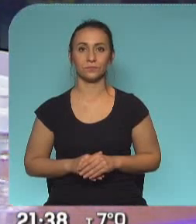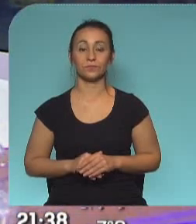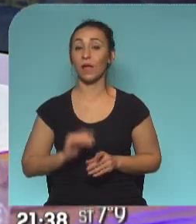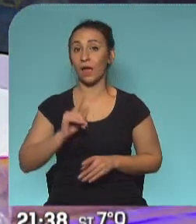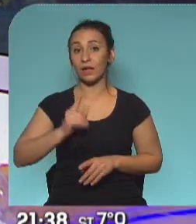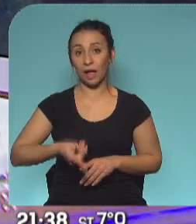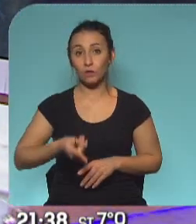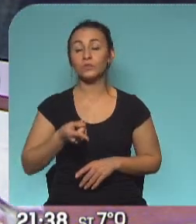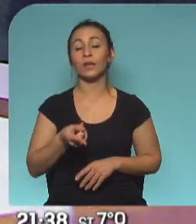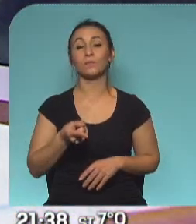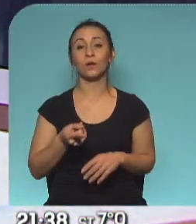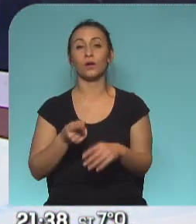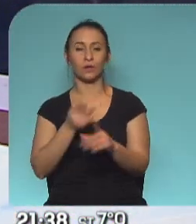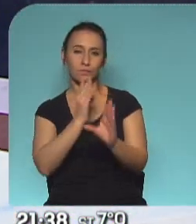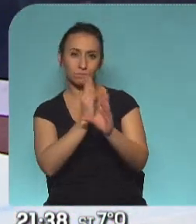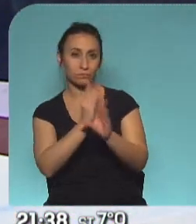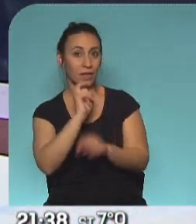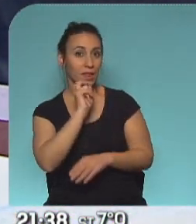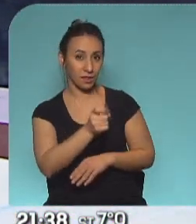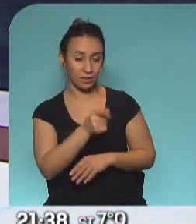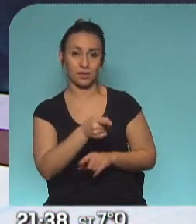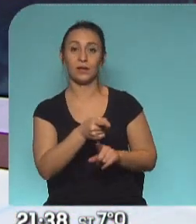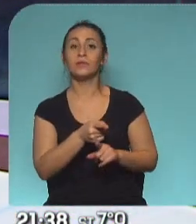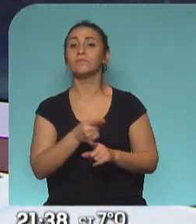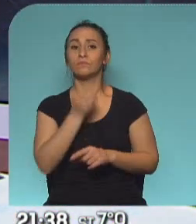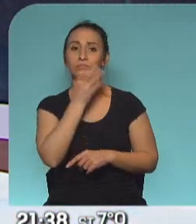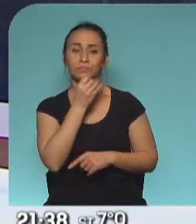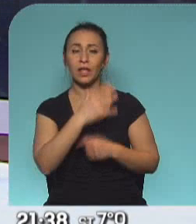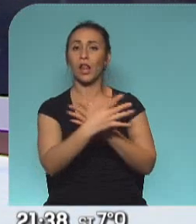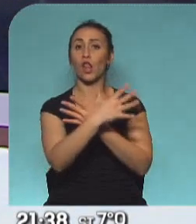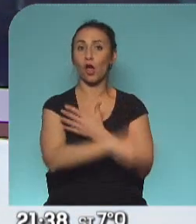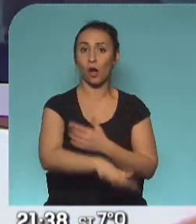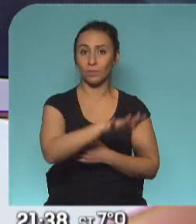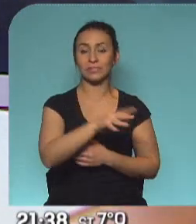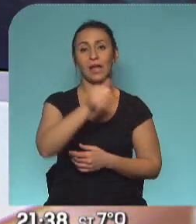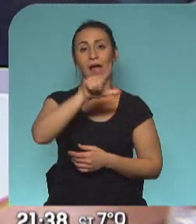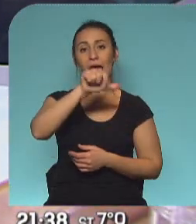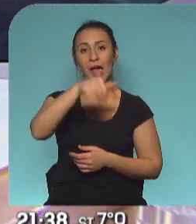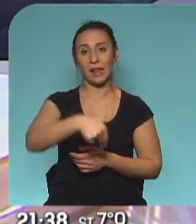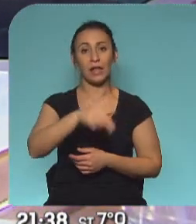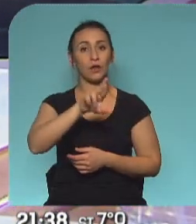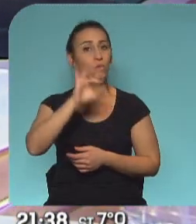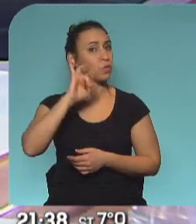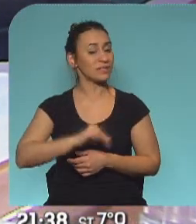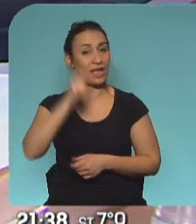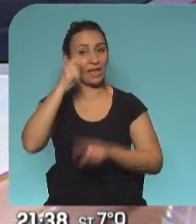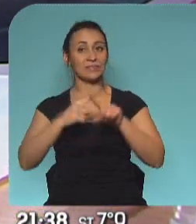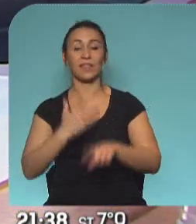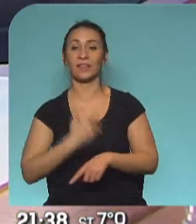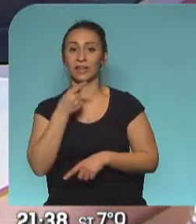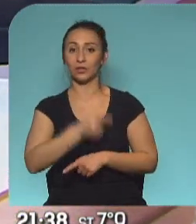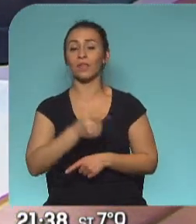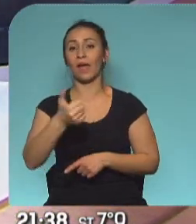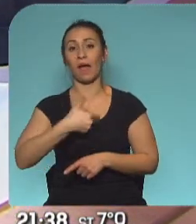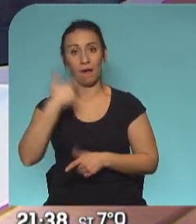causa por presunto espionaje ilegal declaró en Lomas Alan Ruiz, ex director de operaciones de la AFI. El juez Augé